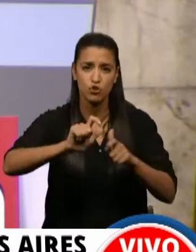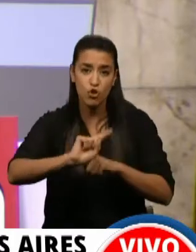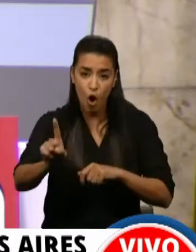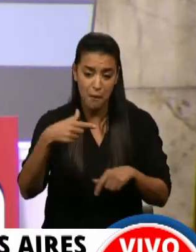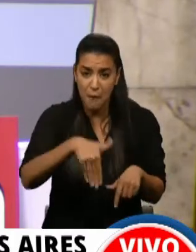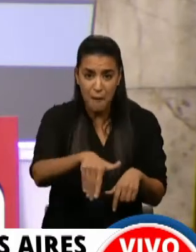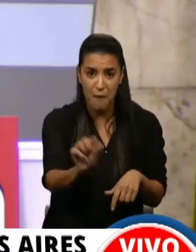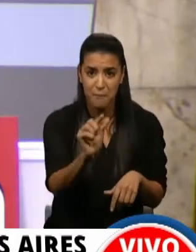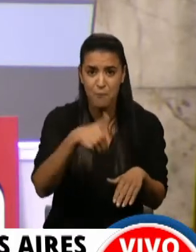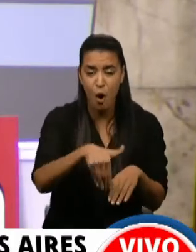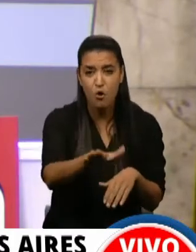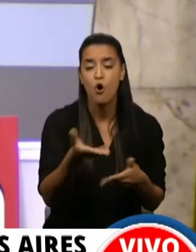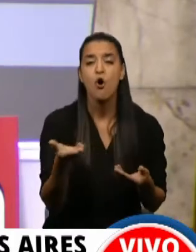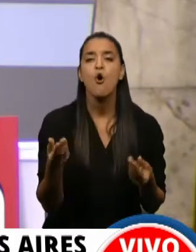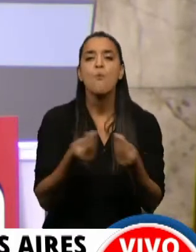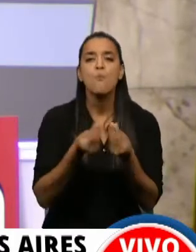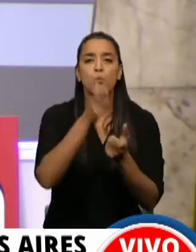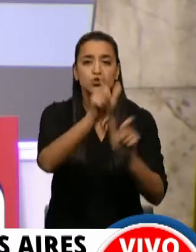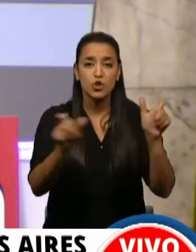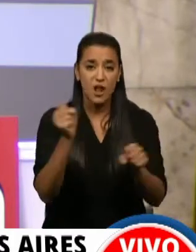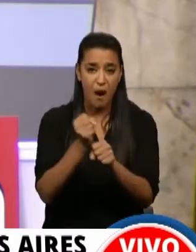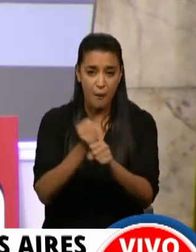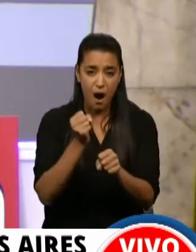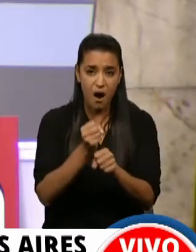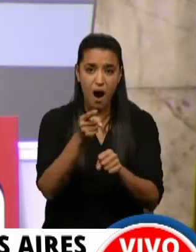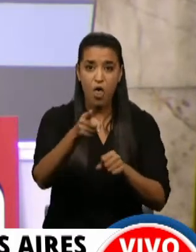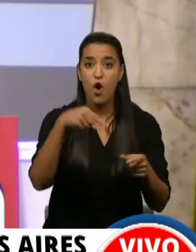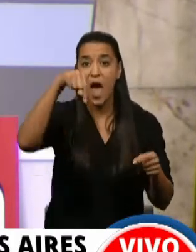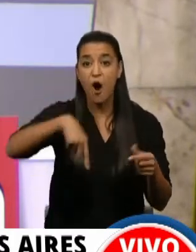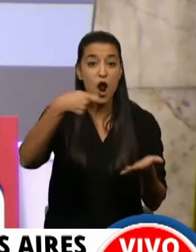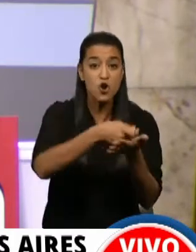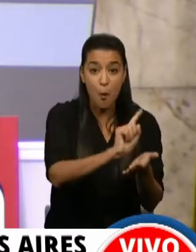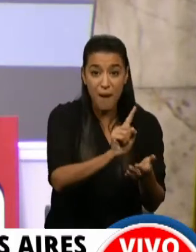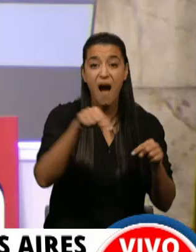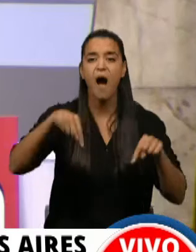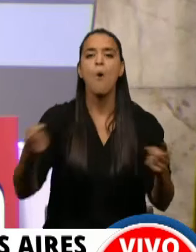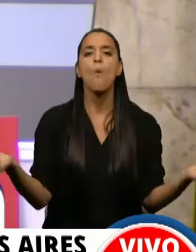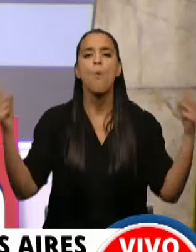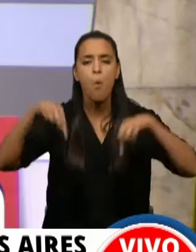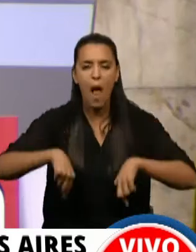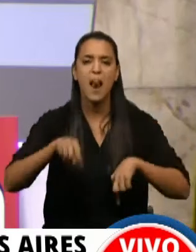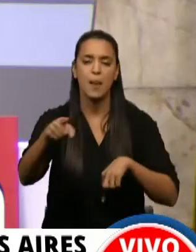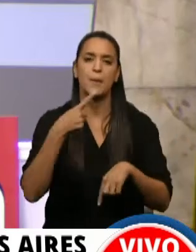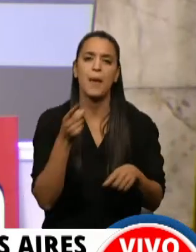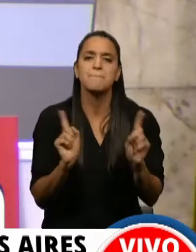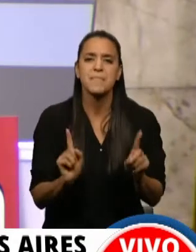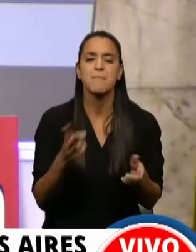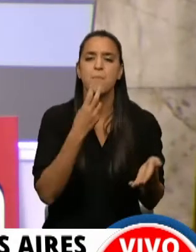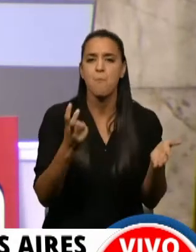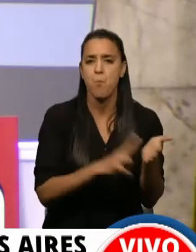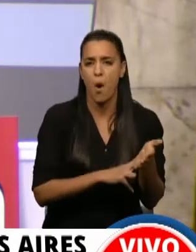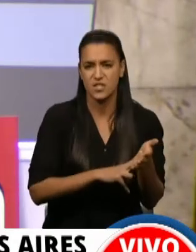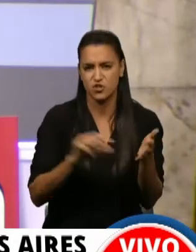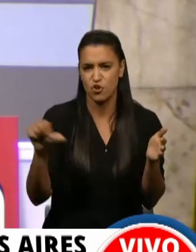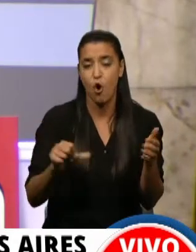poco, muchos de esos trabajadores eximidos ahora van a volver a ser afectados por este impuesto nocivo.